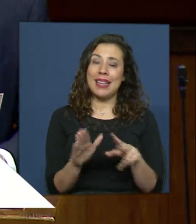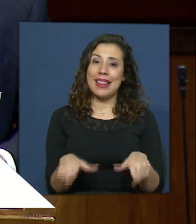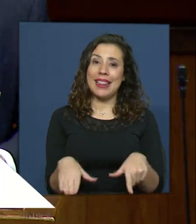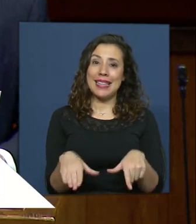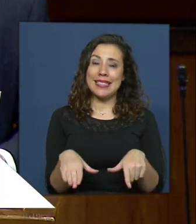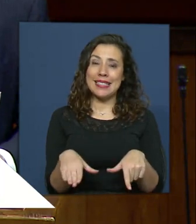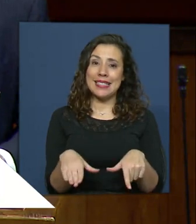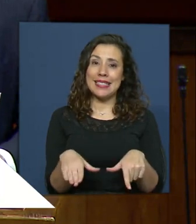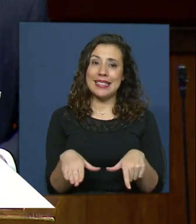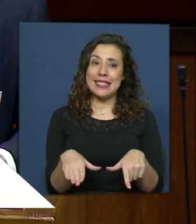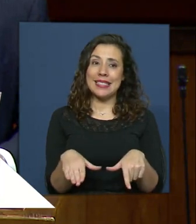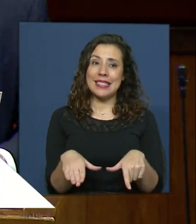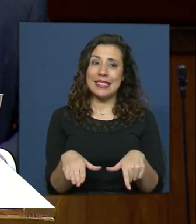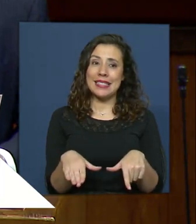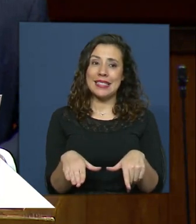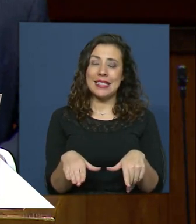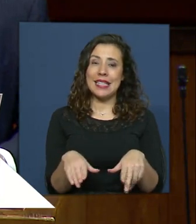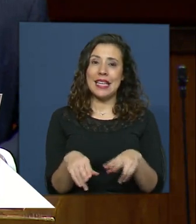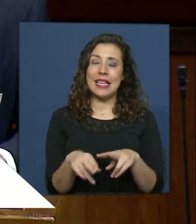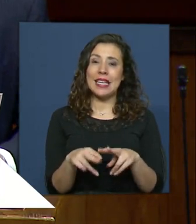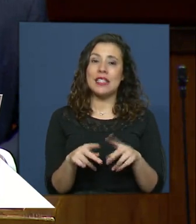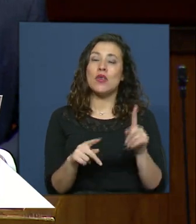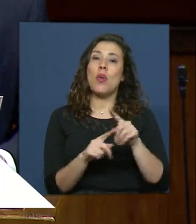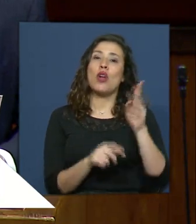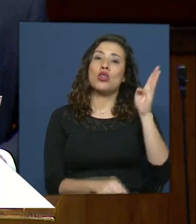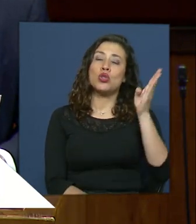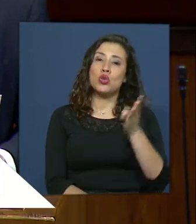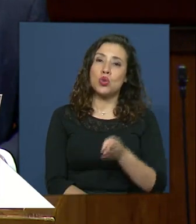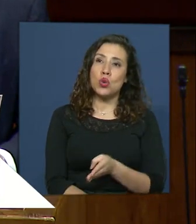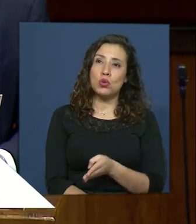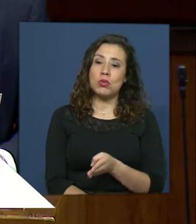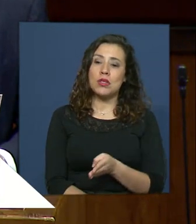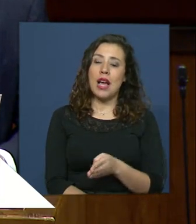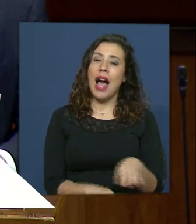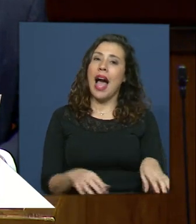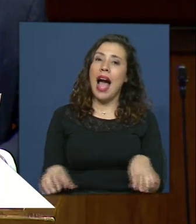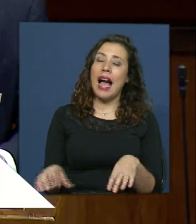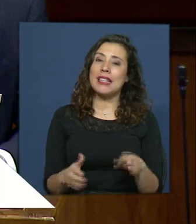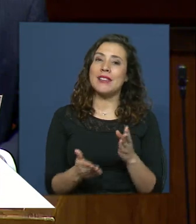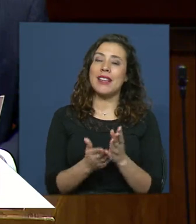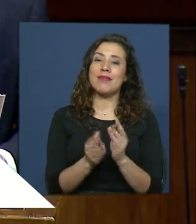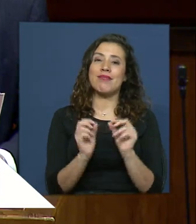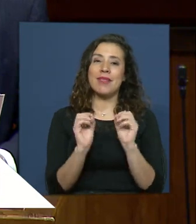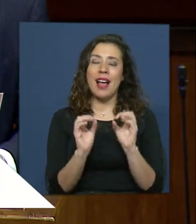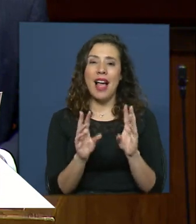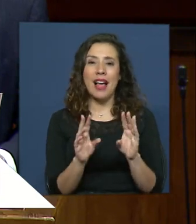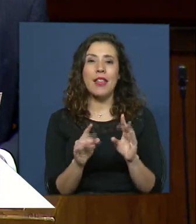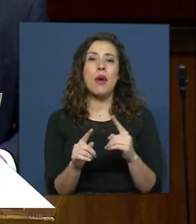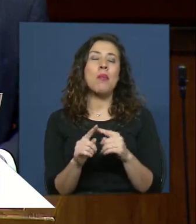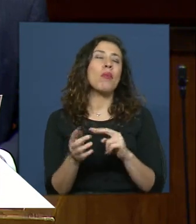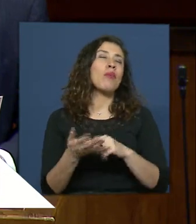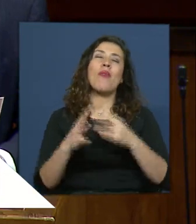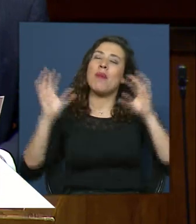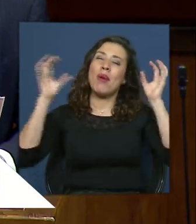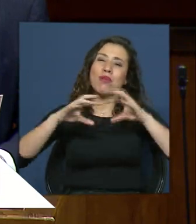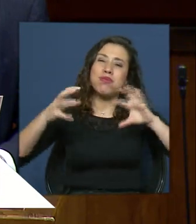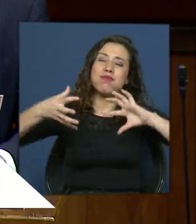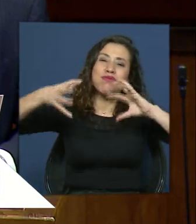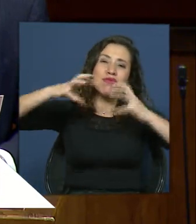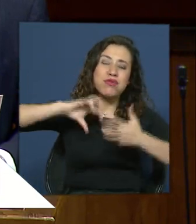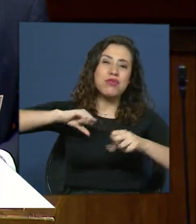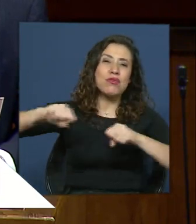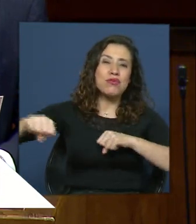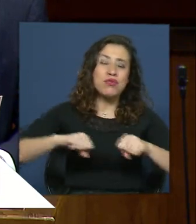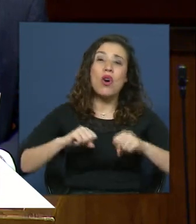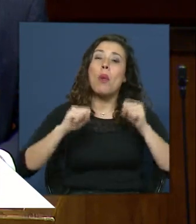2017 hayan experimentado suspensión de las actividades académicas en virtud de una catástrofe,